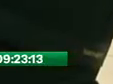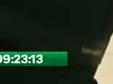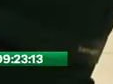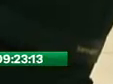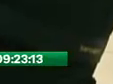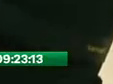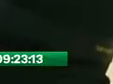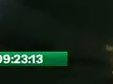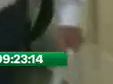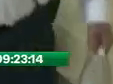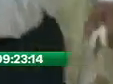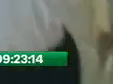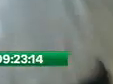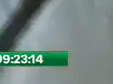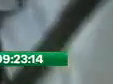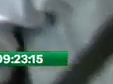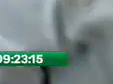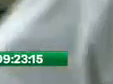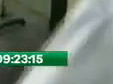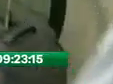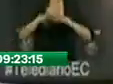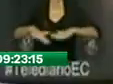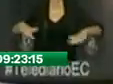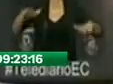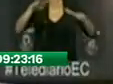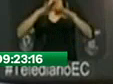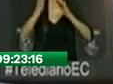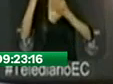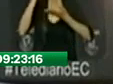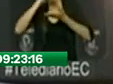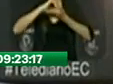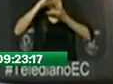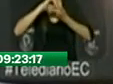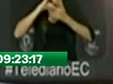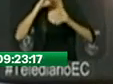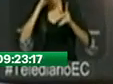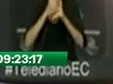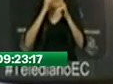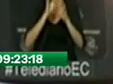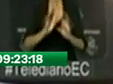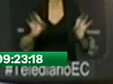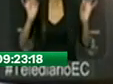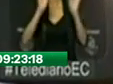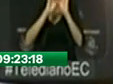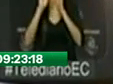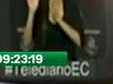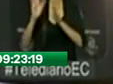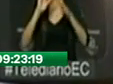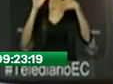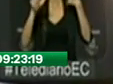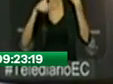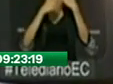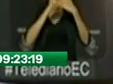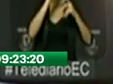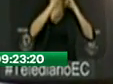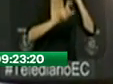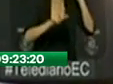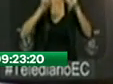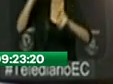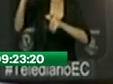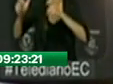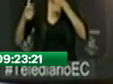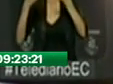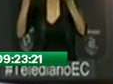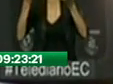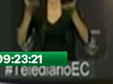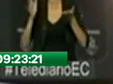para la cuarentena obligatoria. Así lo confirmó el canciller José Valencia. Todas las personas que llegan a nuestro país en estos